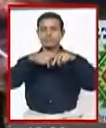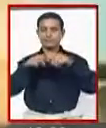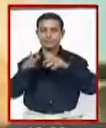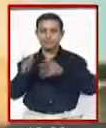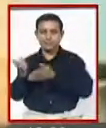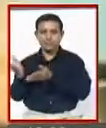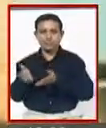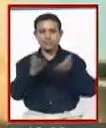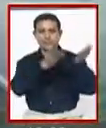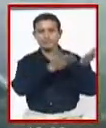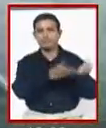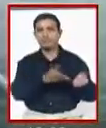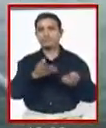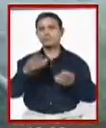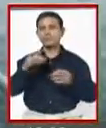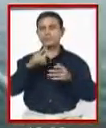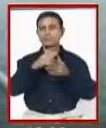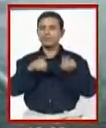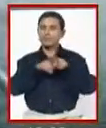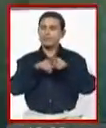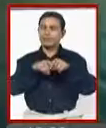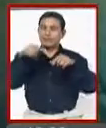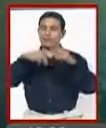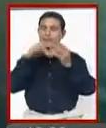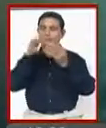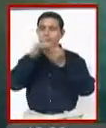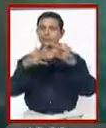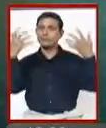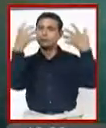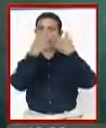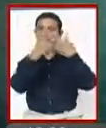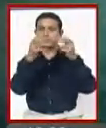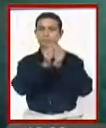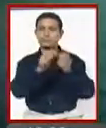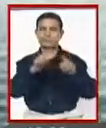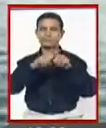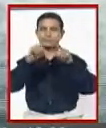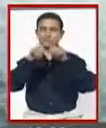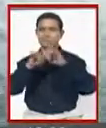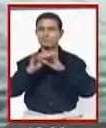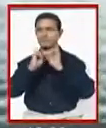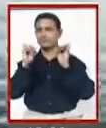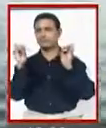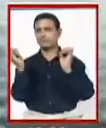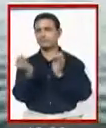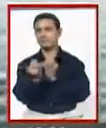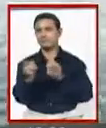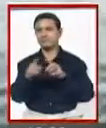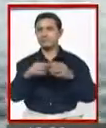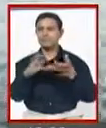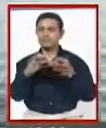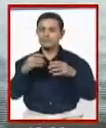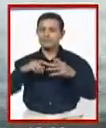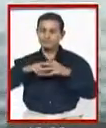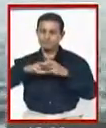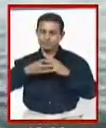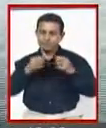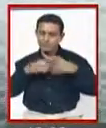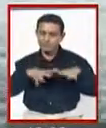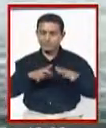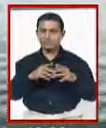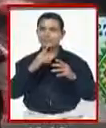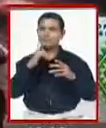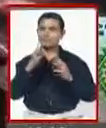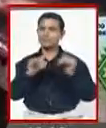comisión, pero un proyecto de ley que lo coordinaremos con las instituciones, es algo que quiero activarlo, que sea